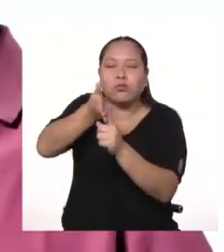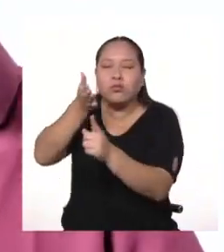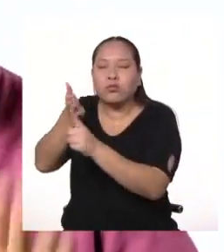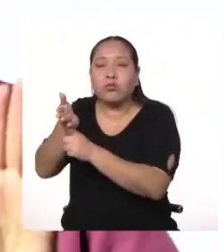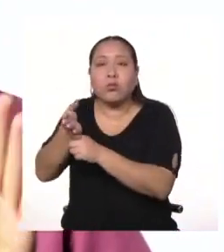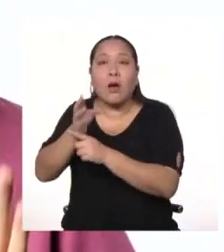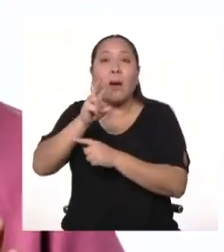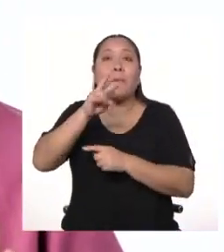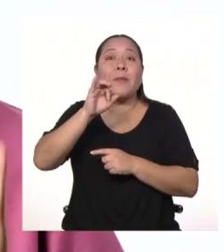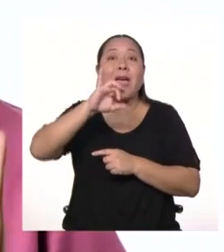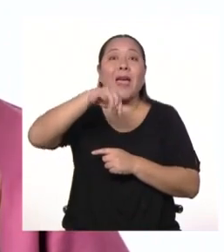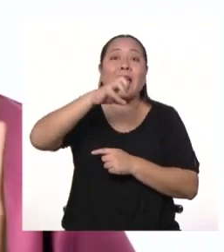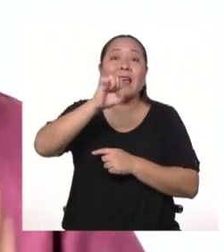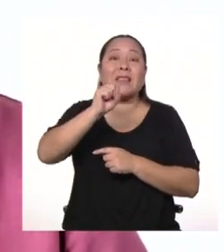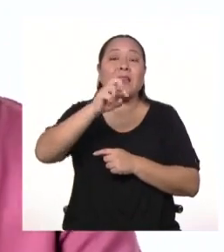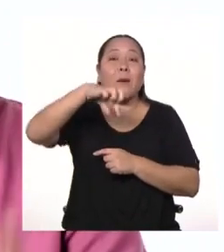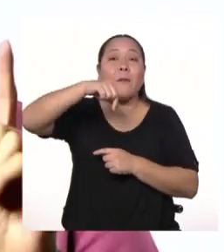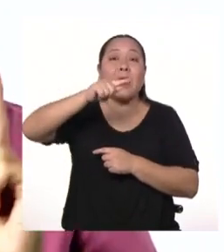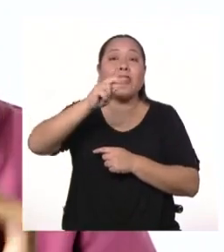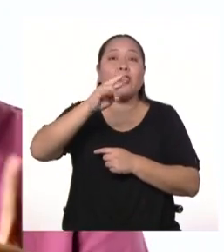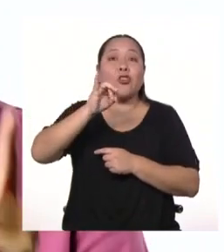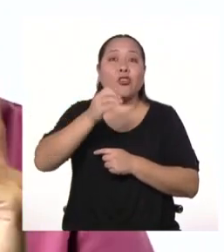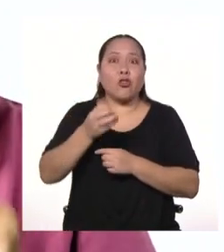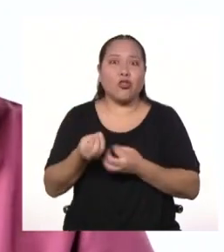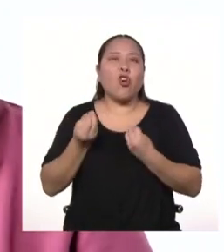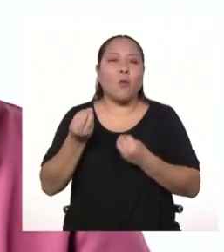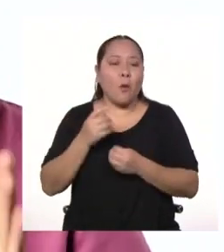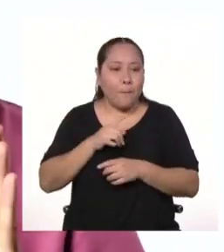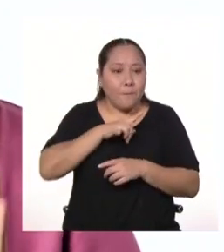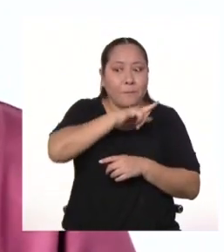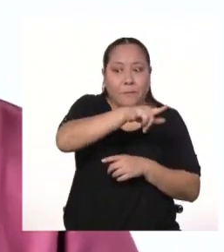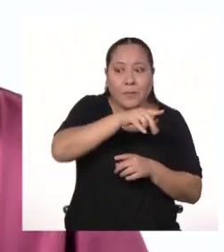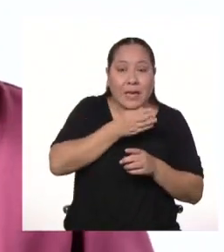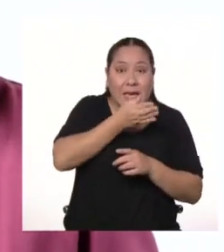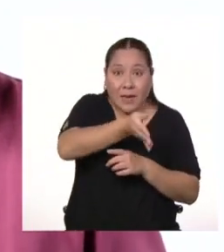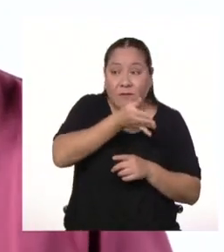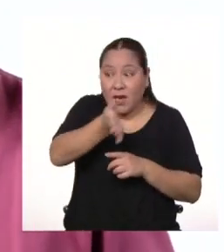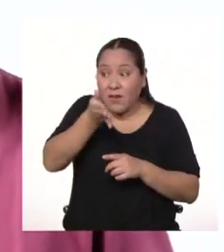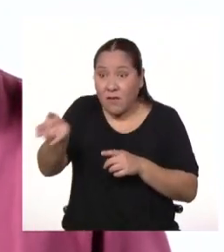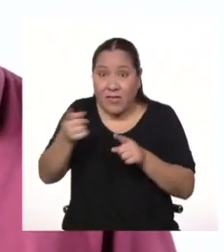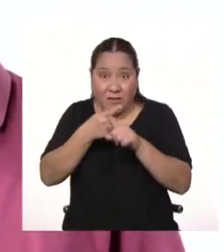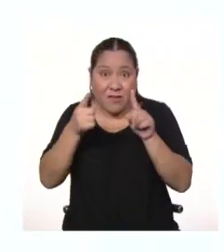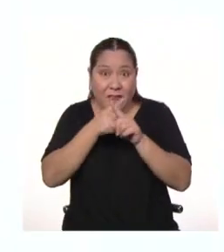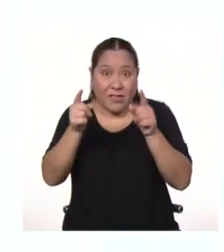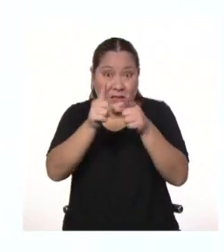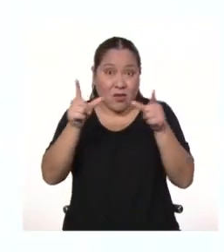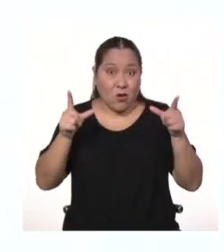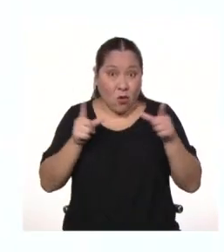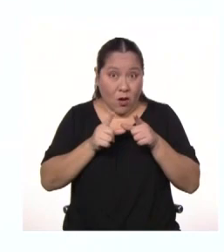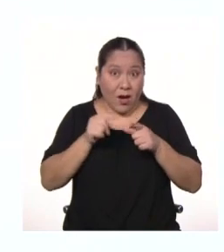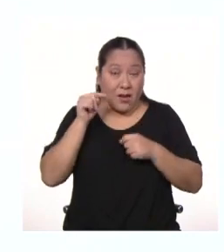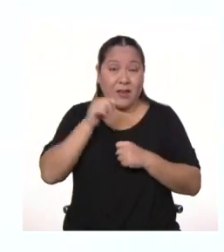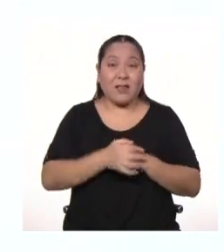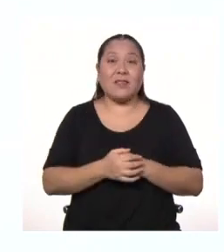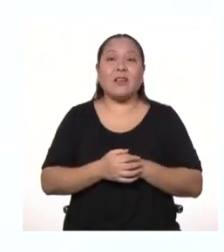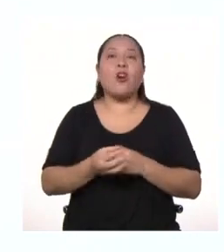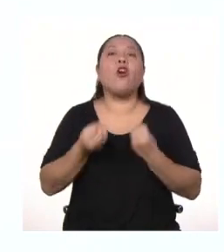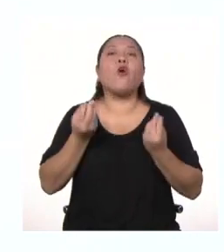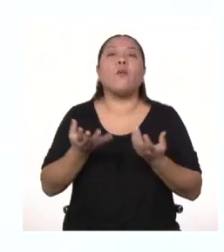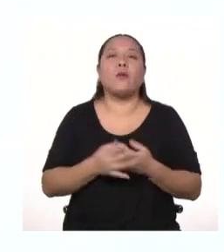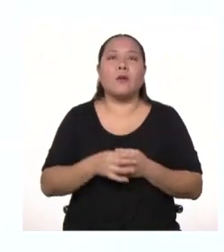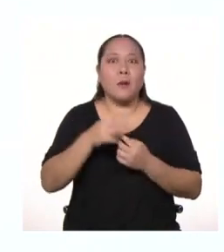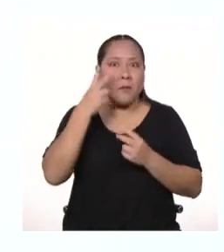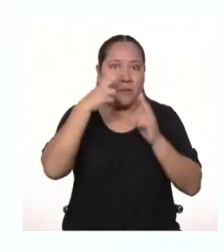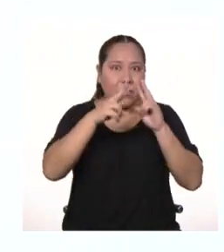patrióticos? Respondan a esta pregunta utilizando la información que han visto en el video. Y finalmente, quiero